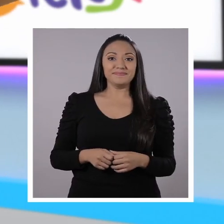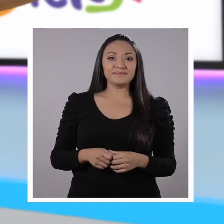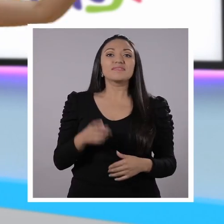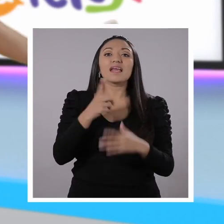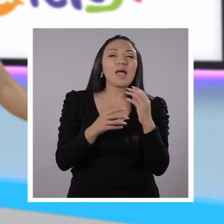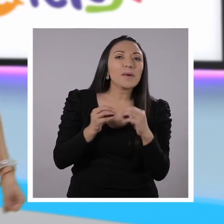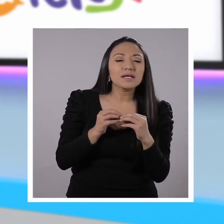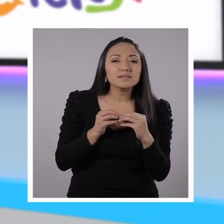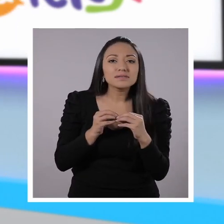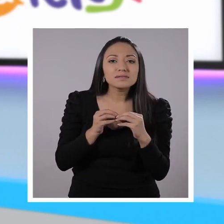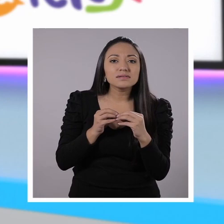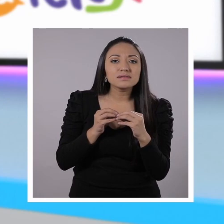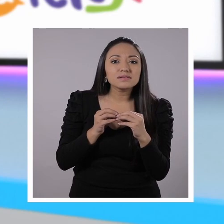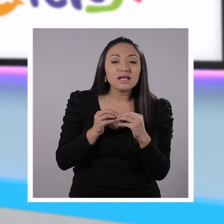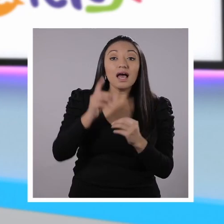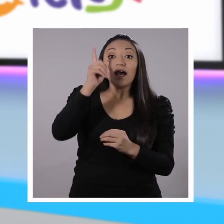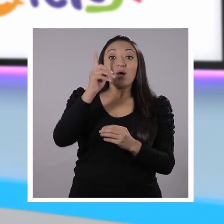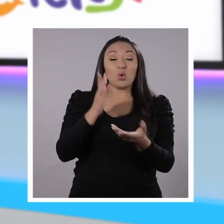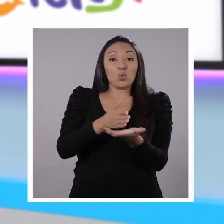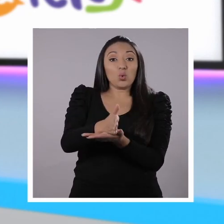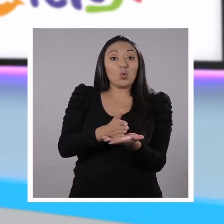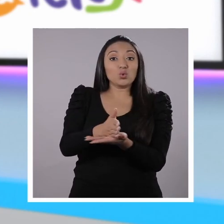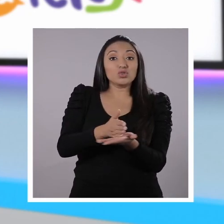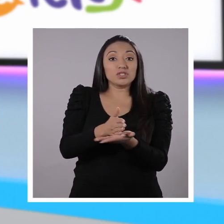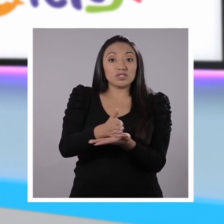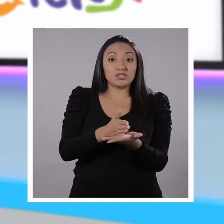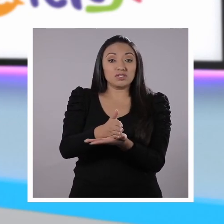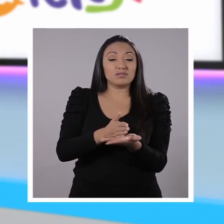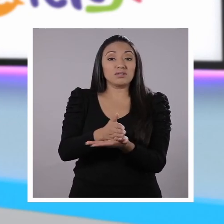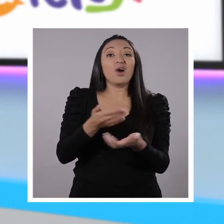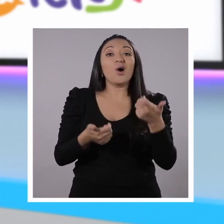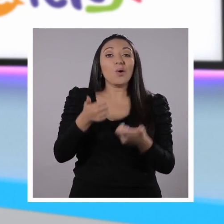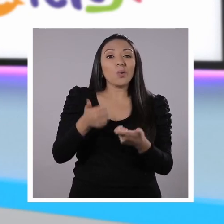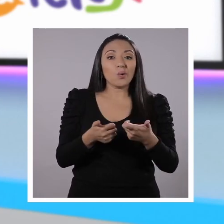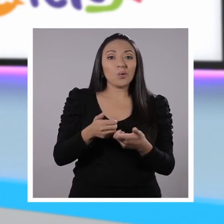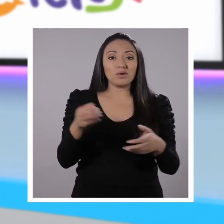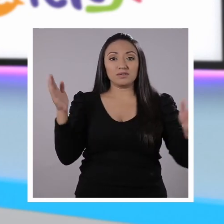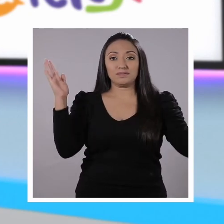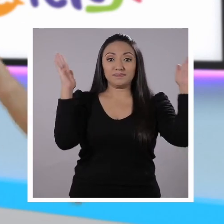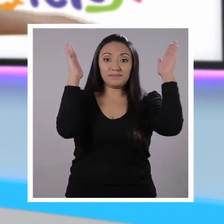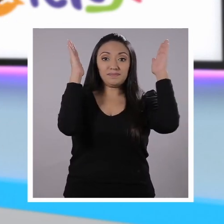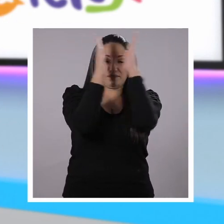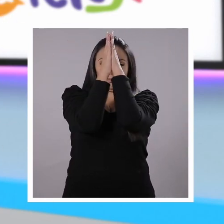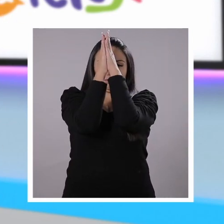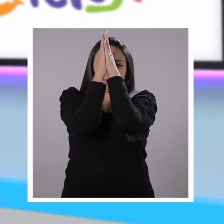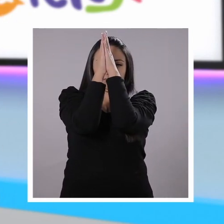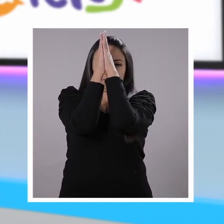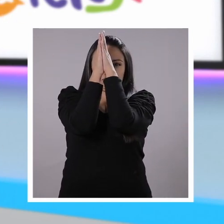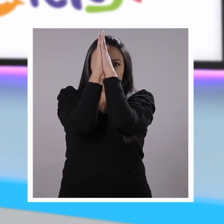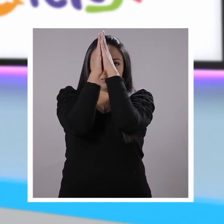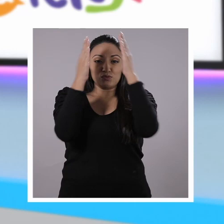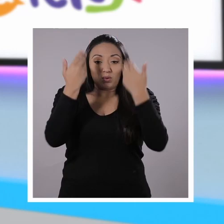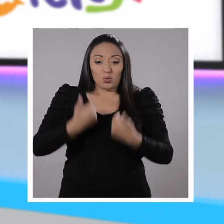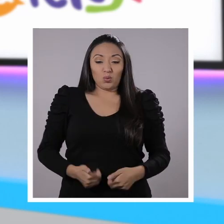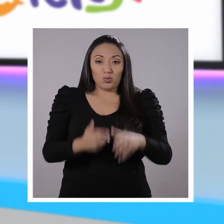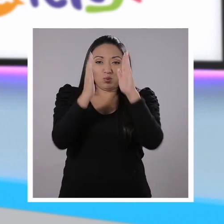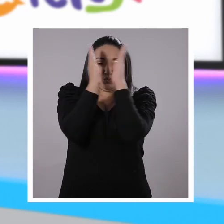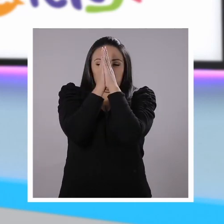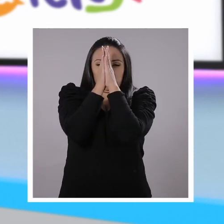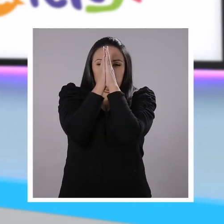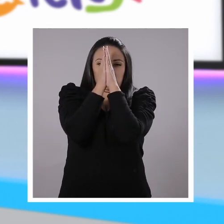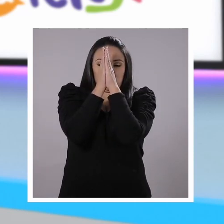grande. Muy bien. Tenemos un cuchillo. Un cuchillo. ¿Qué es? Ah, podríamos hacerle aquí. Muy